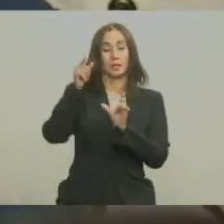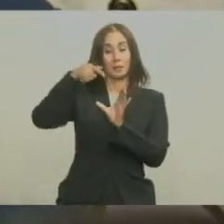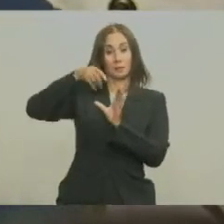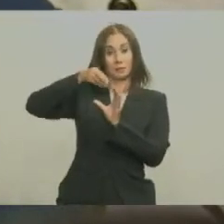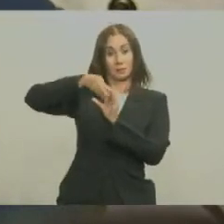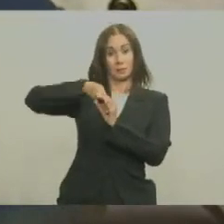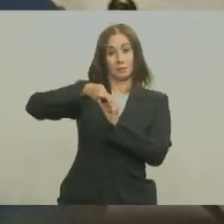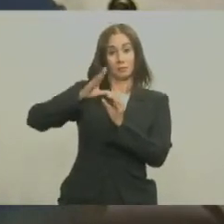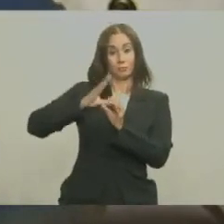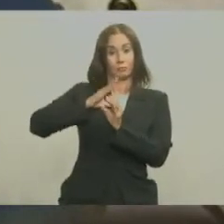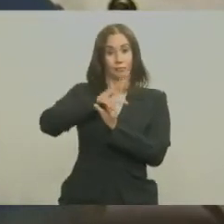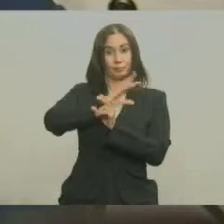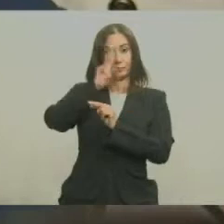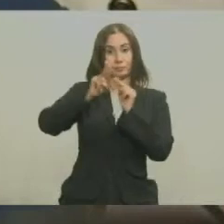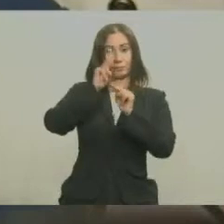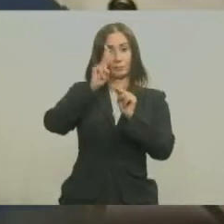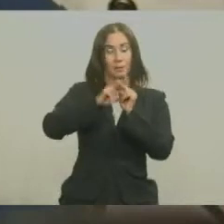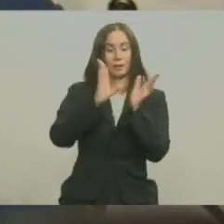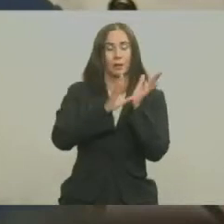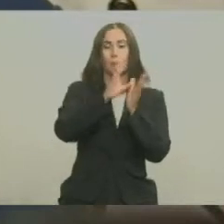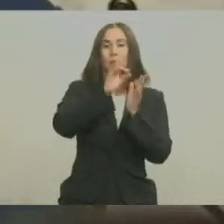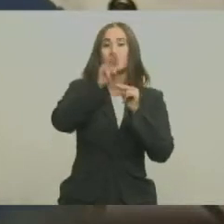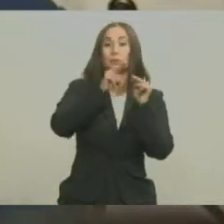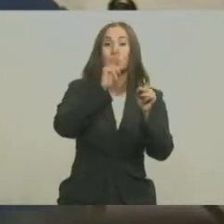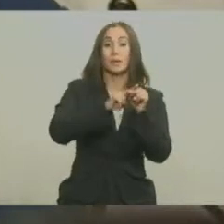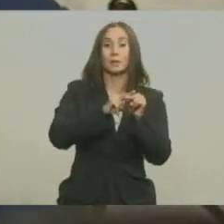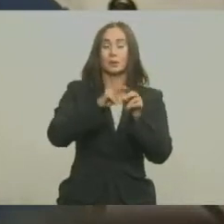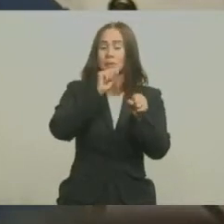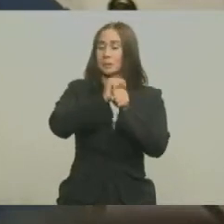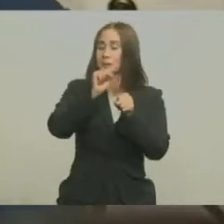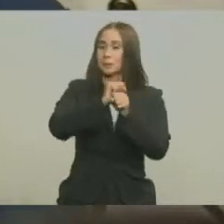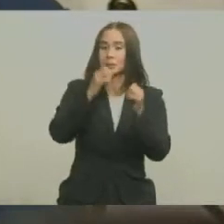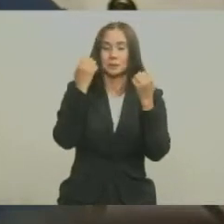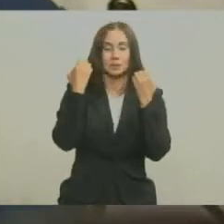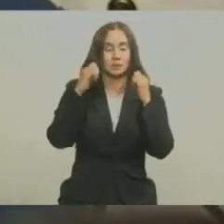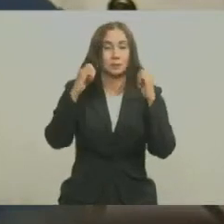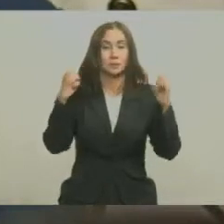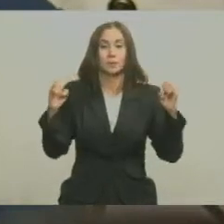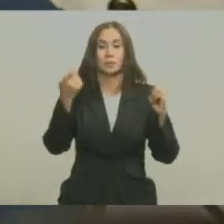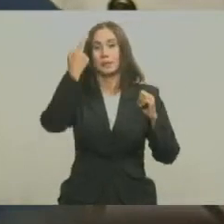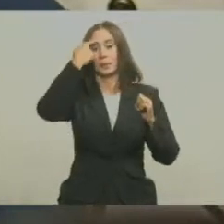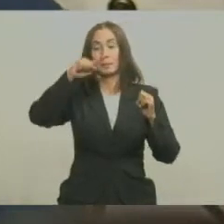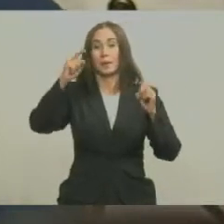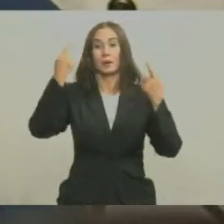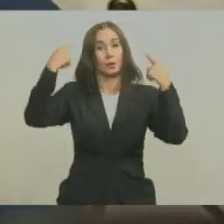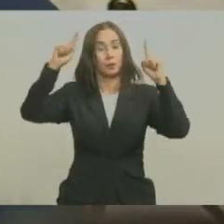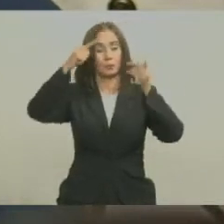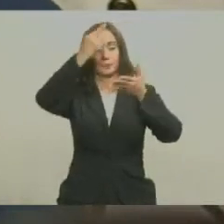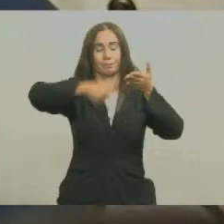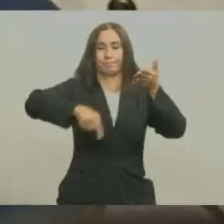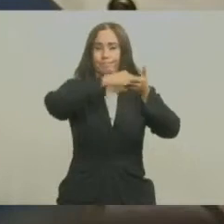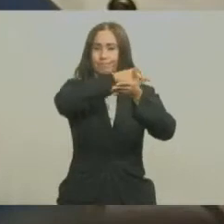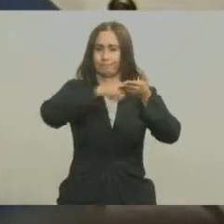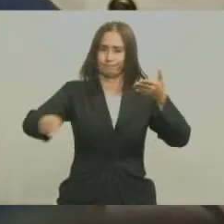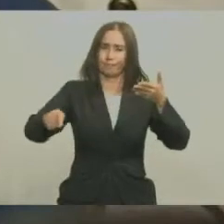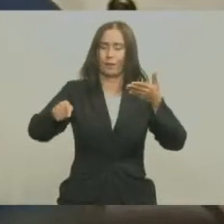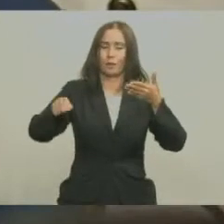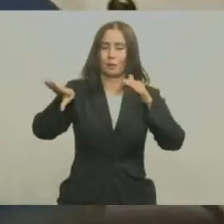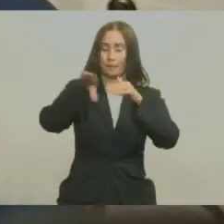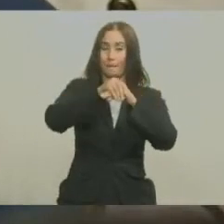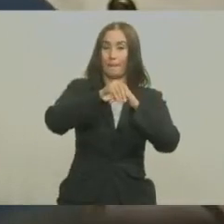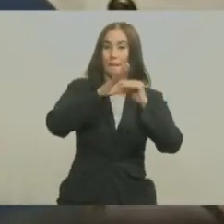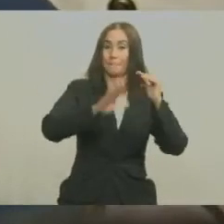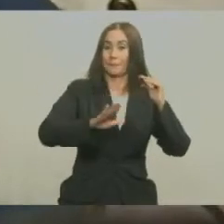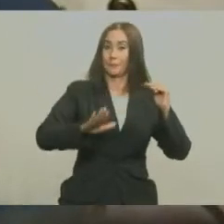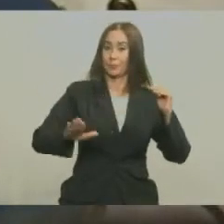Nacional de trabajar muy duro por la erradicación de manera definitiva de la República